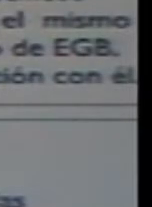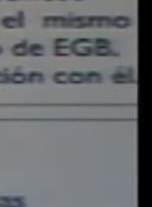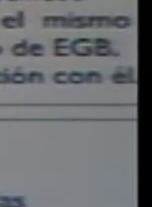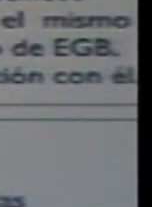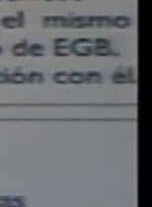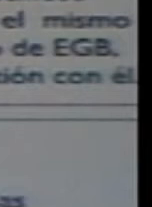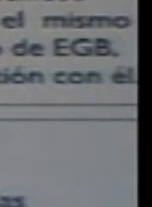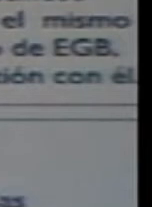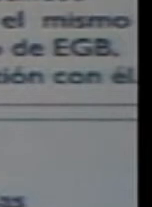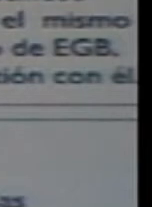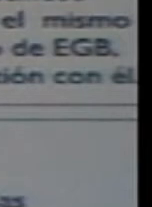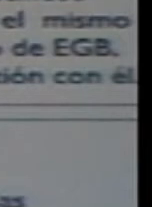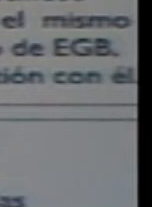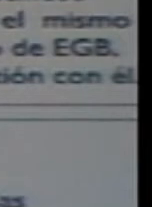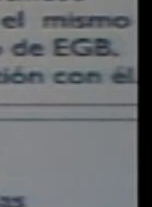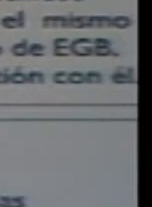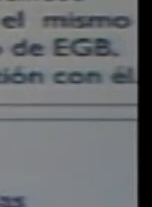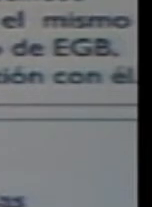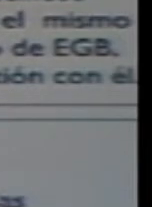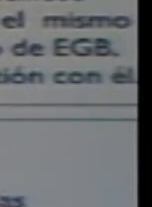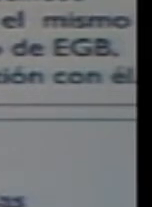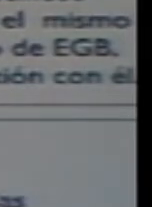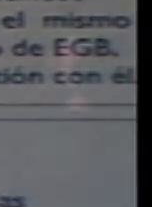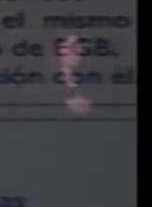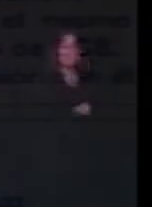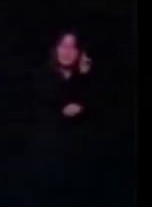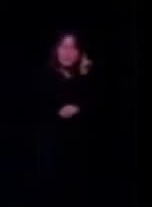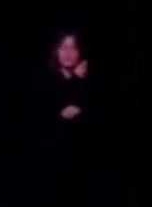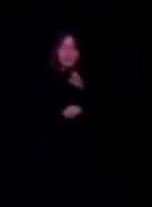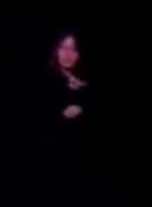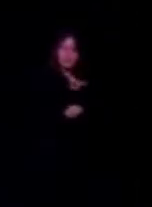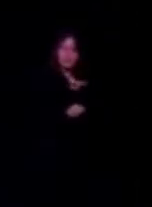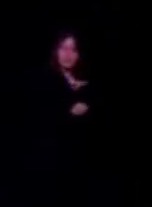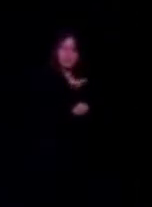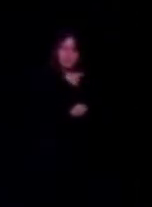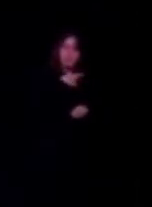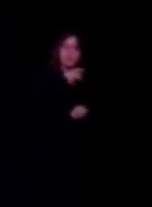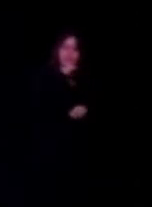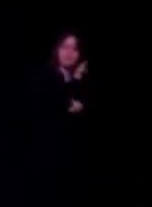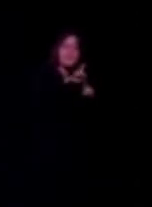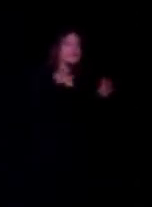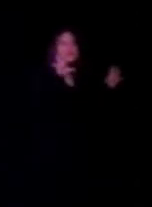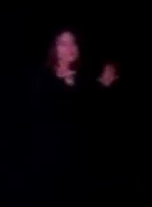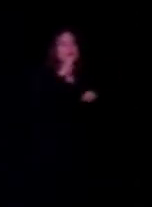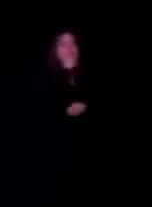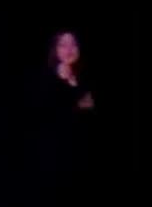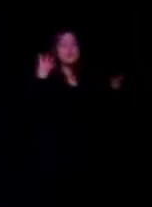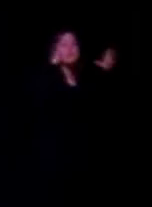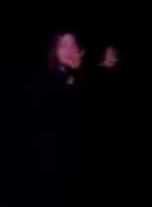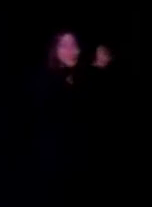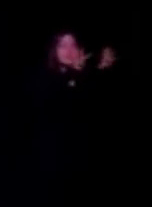cuando nunca más lejos esta idea bien pues en el año 82 se plantea